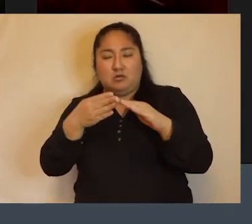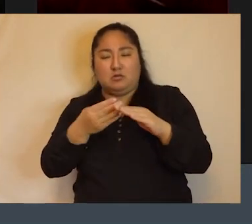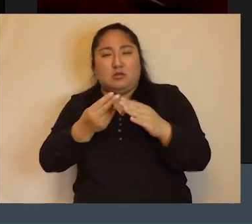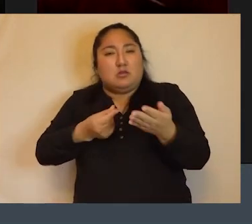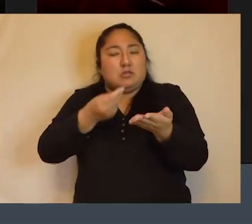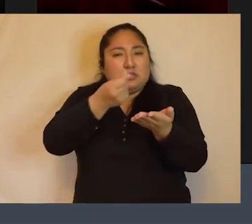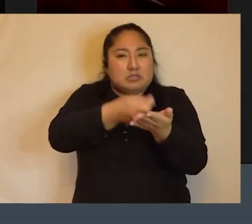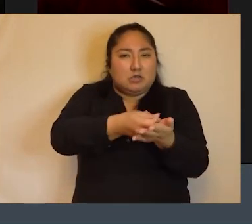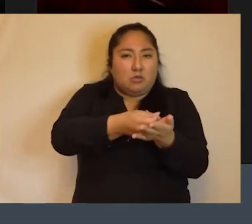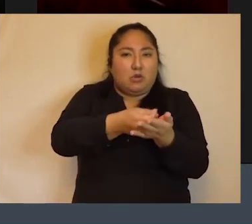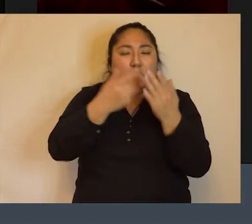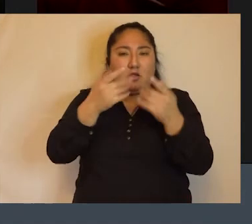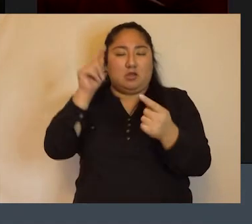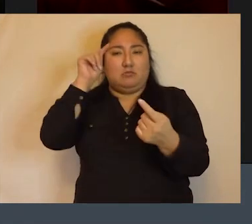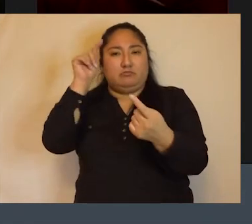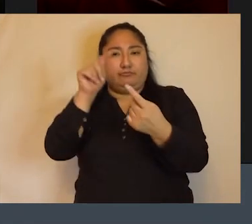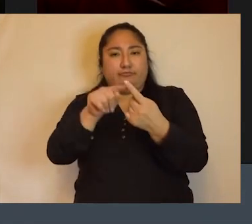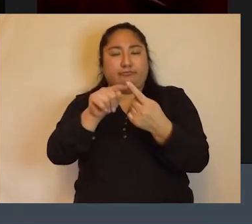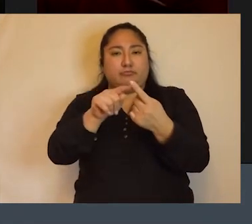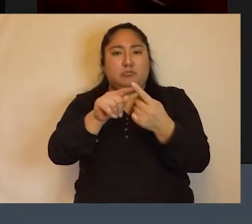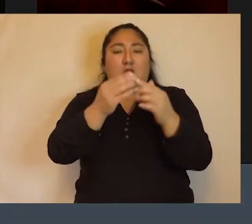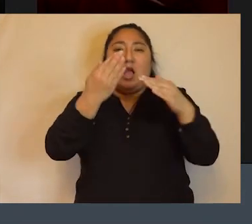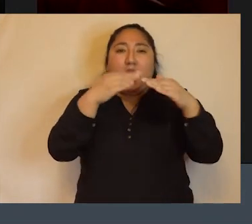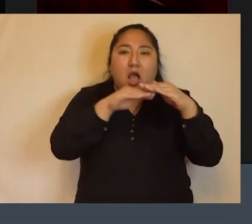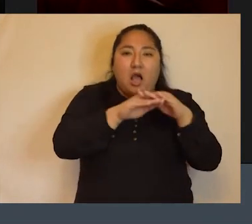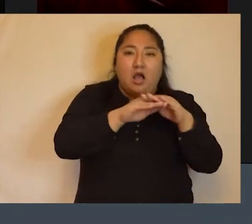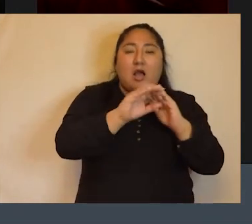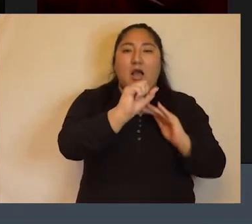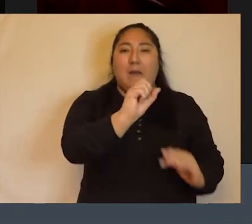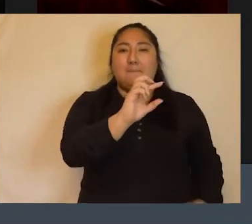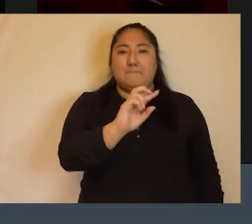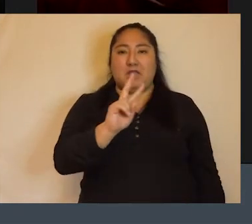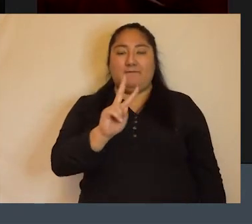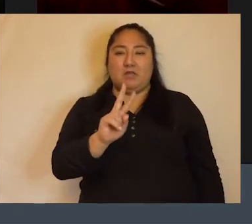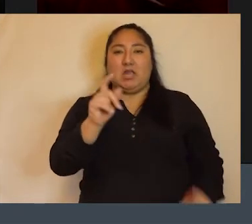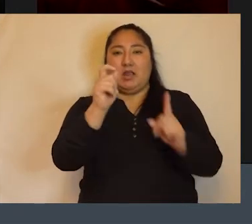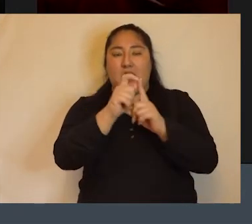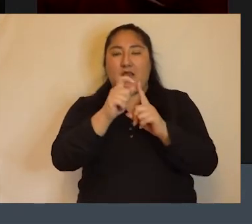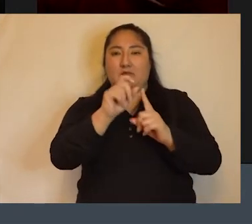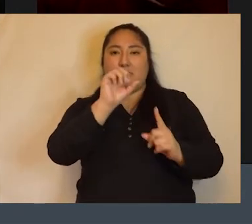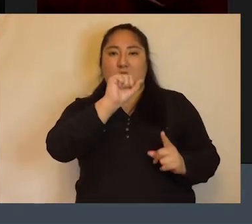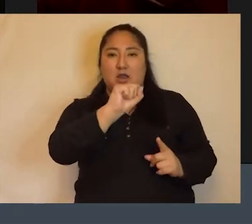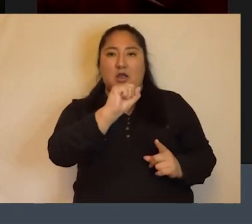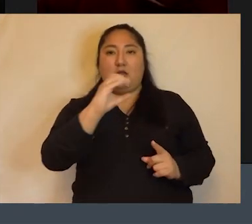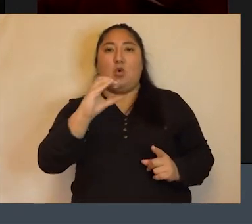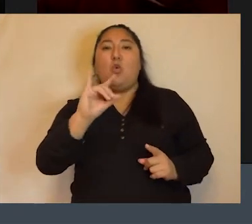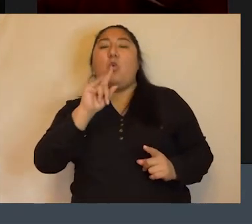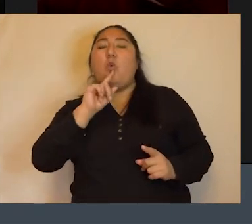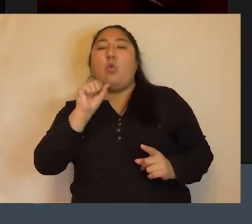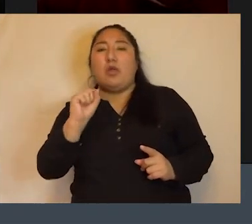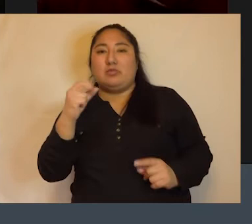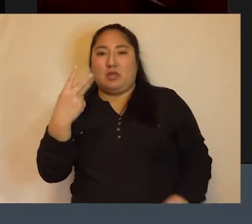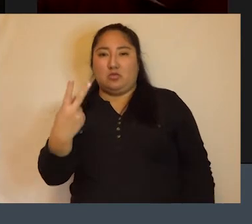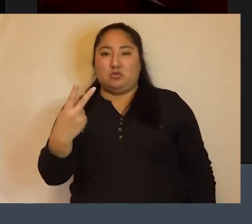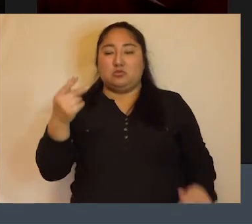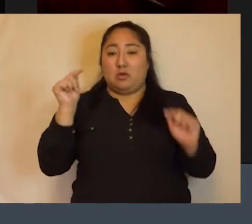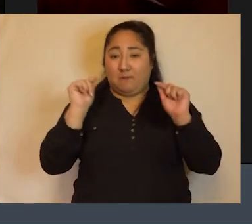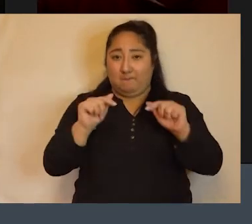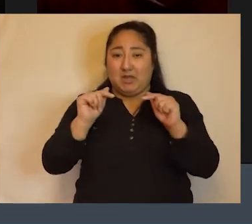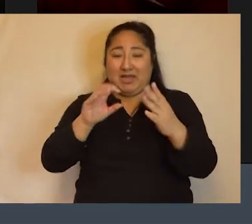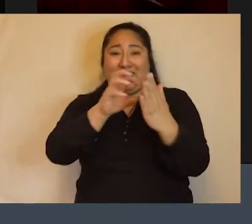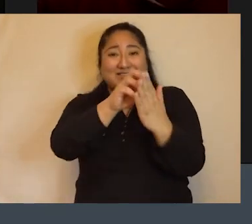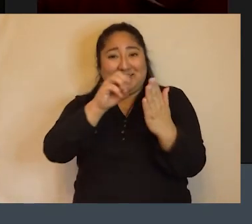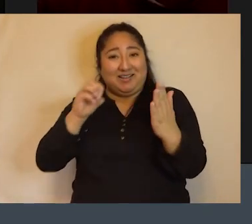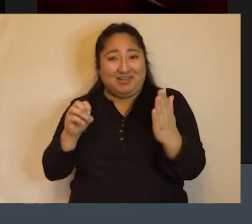que se ingresan, se privilegia el ahorro en APB letra A versus cuenta 2.